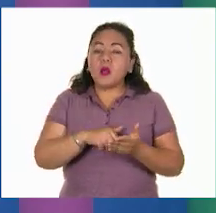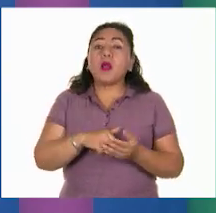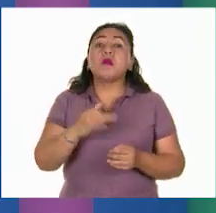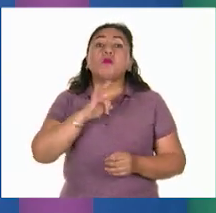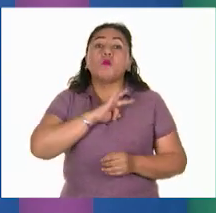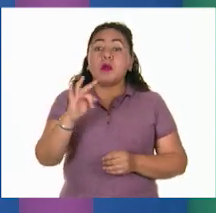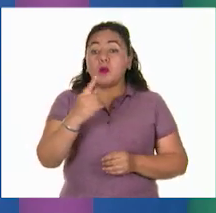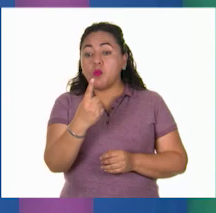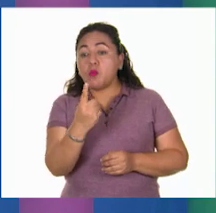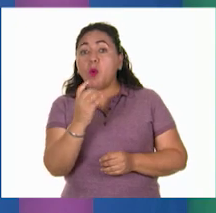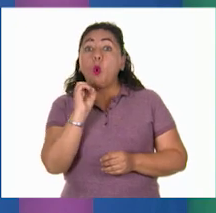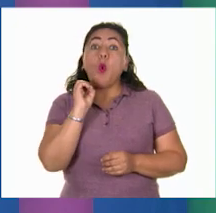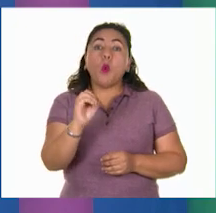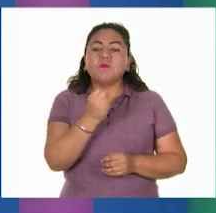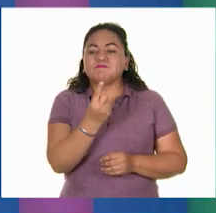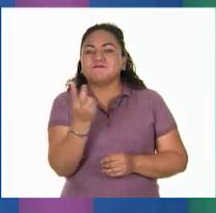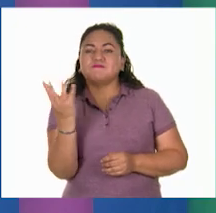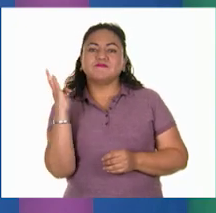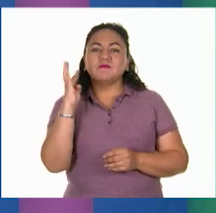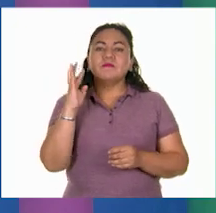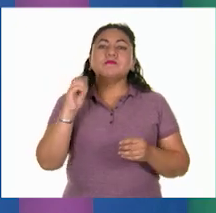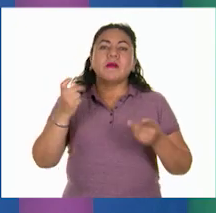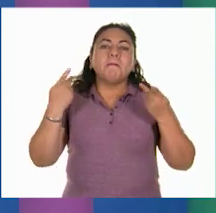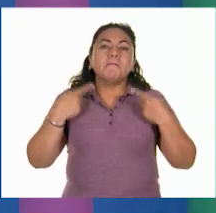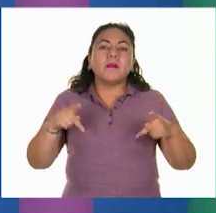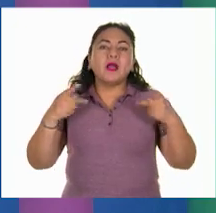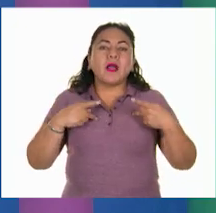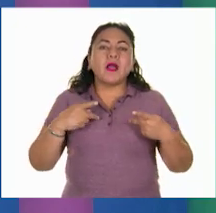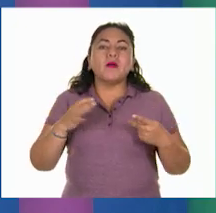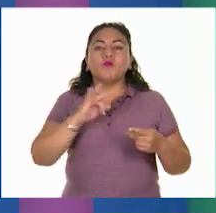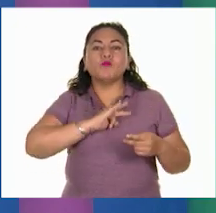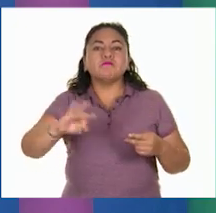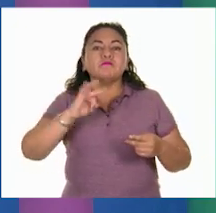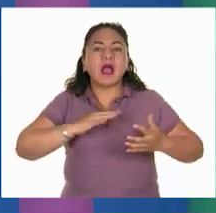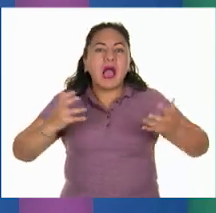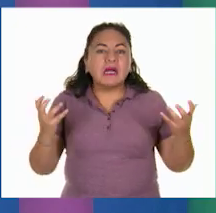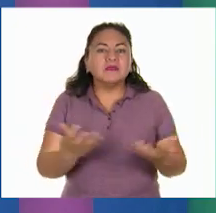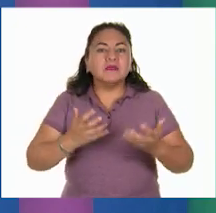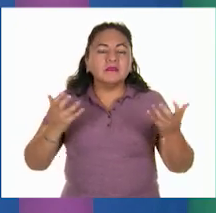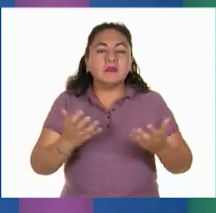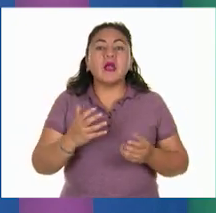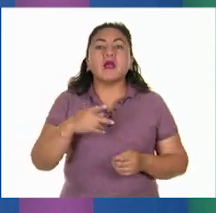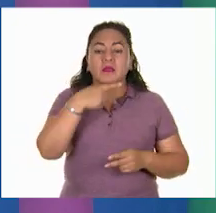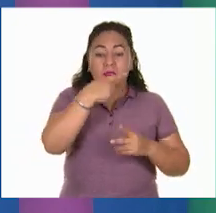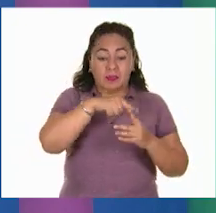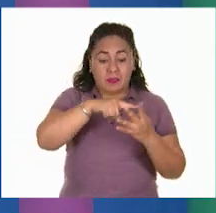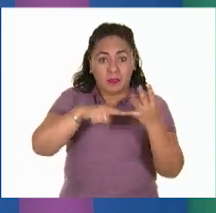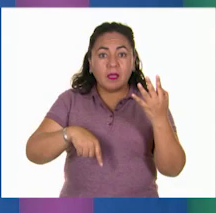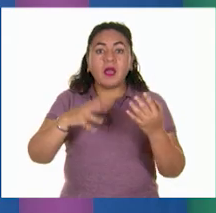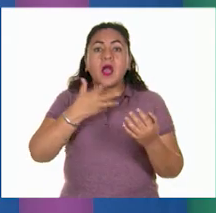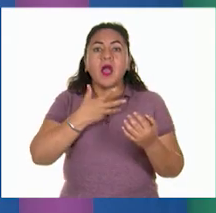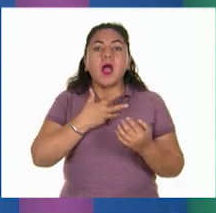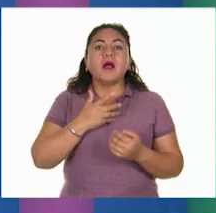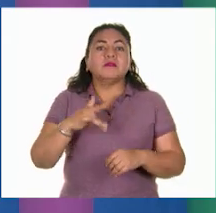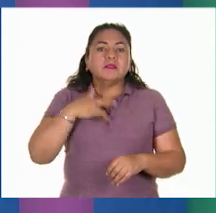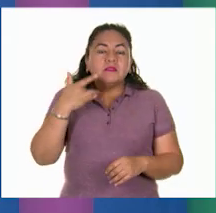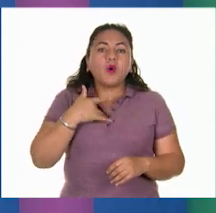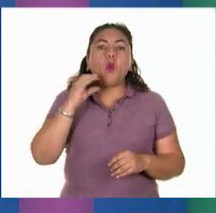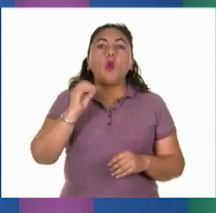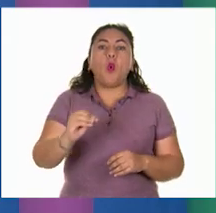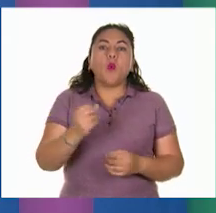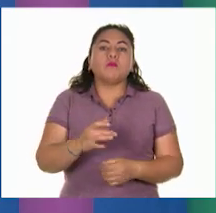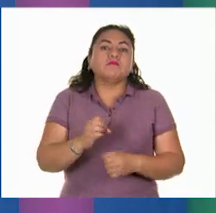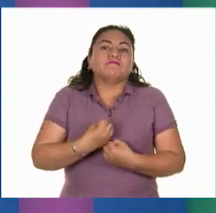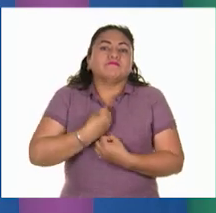o más personajes que realizan determinadas acciones y tienen pensamientos o sentimientos que se expresan de diferentes